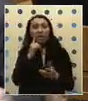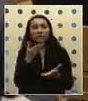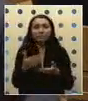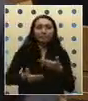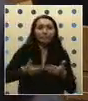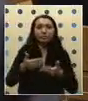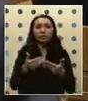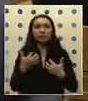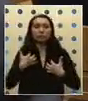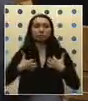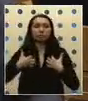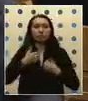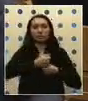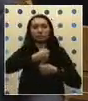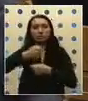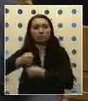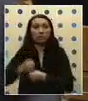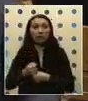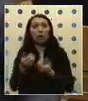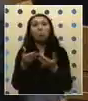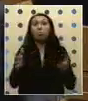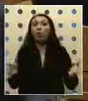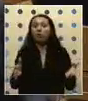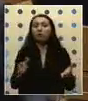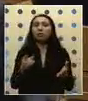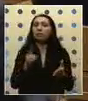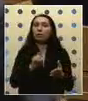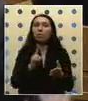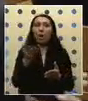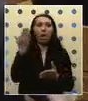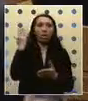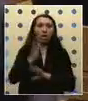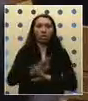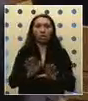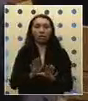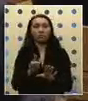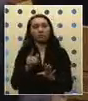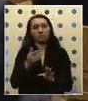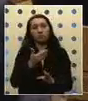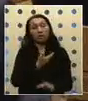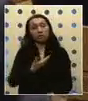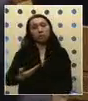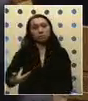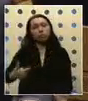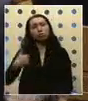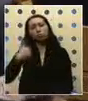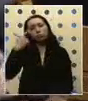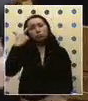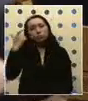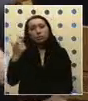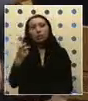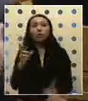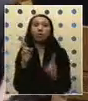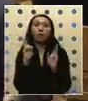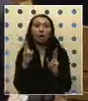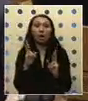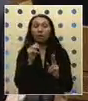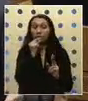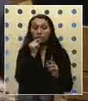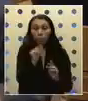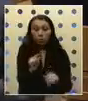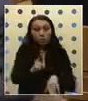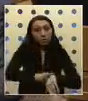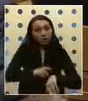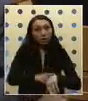para la bronca que tienen los trabajadores públicos, porque eso no había ocurrido hasta ahora. Presidente, yo creo que ojalá que en lo que nos queda de